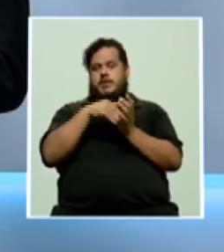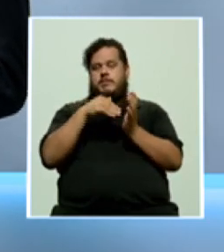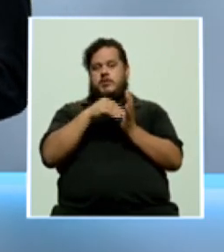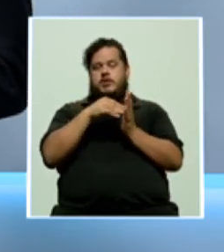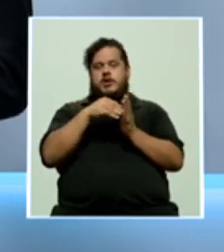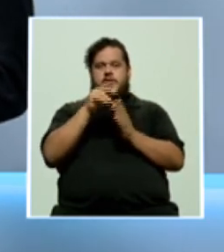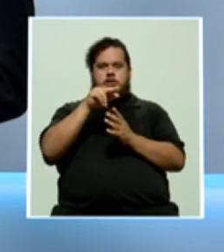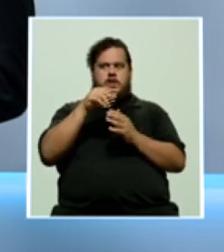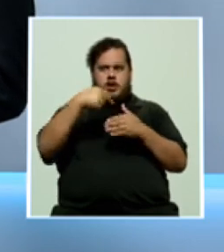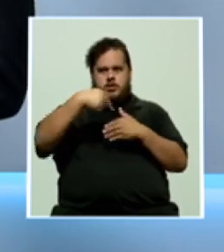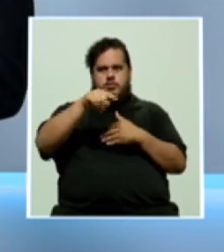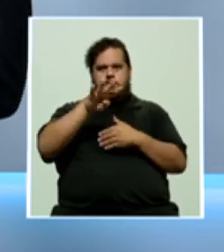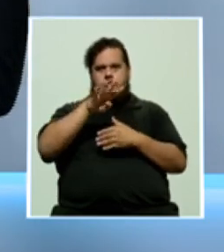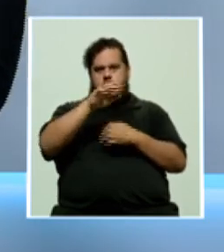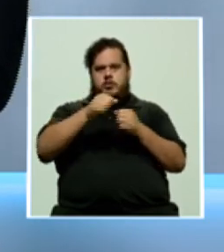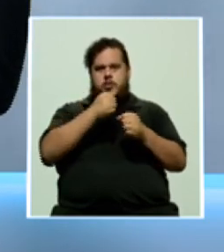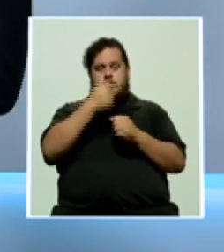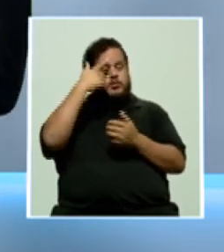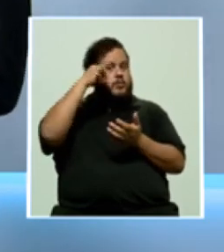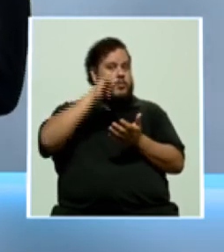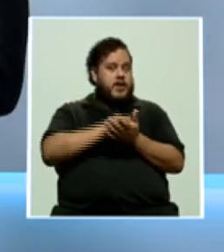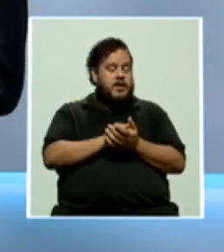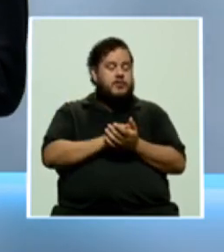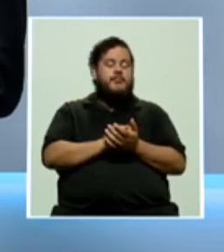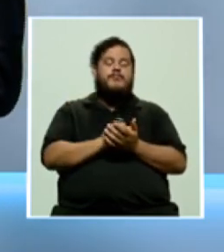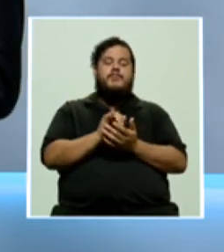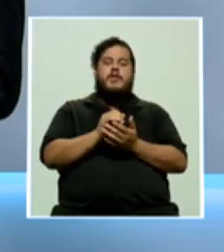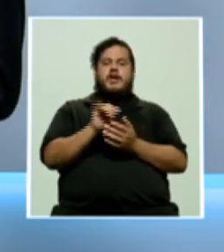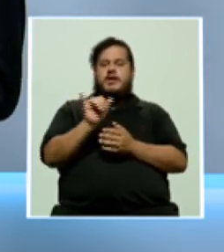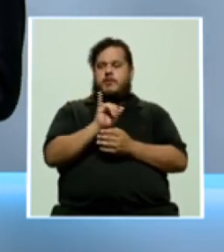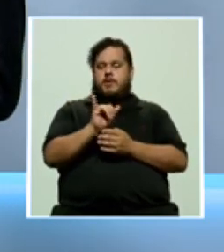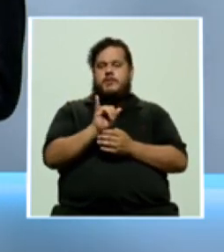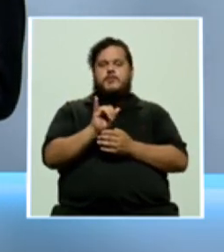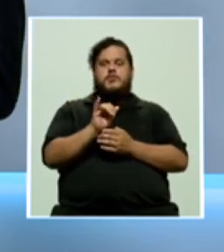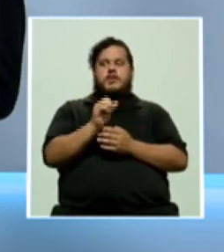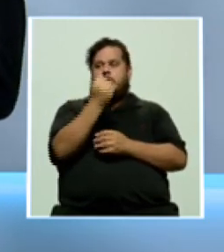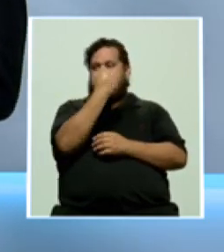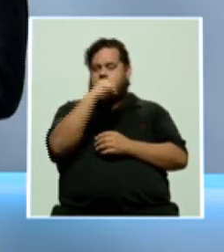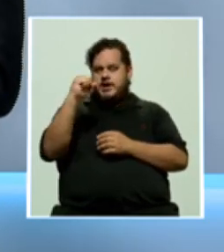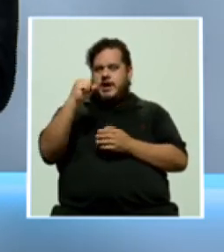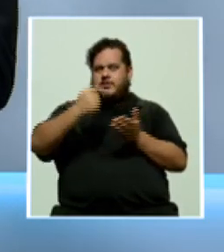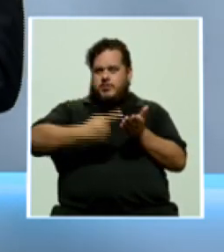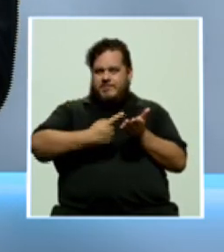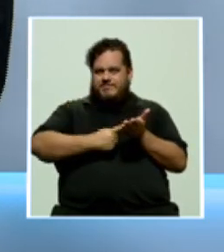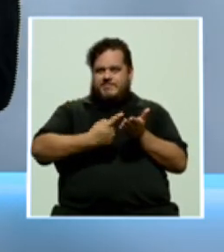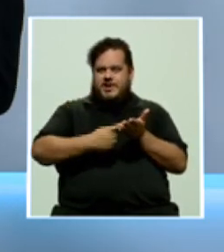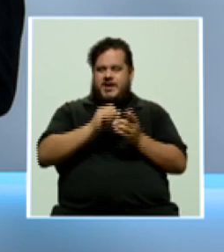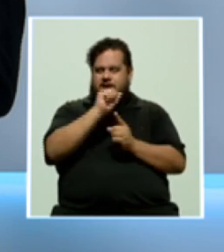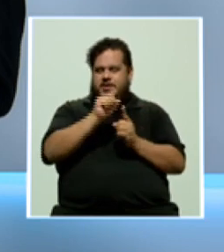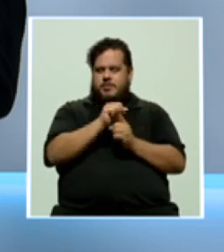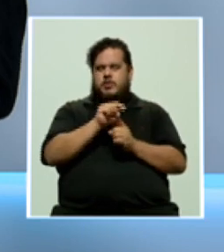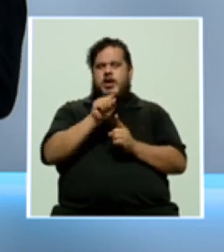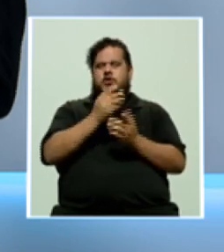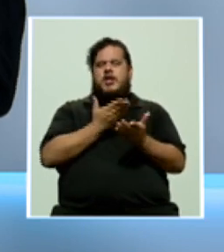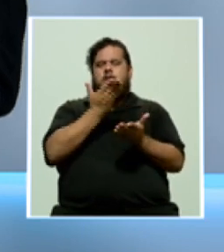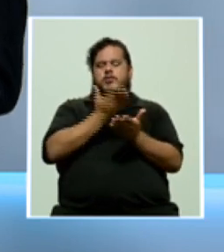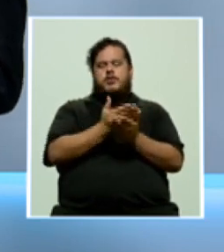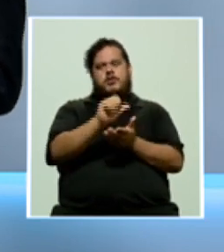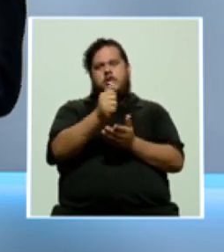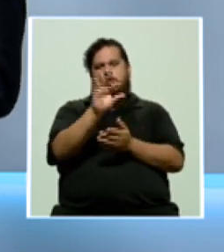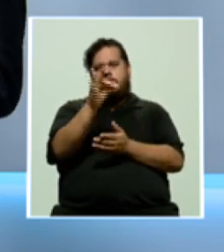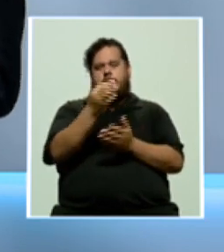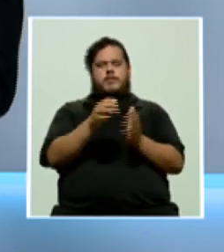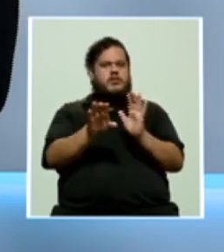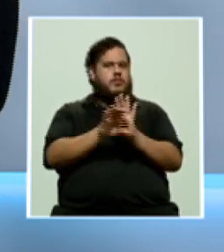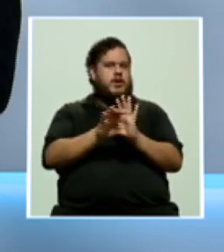en los próximos 4 años. Por eso también los sindicatos es que discrepan un poco de la situación. Ellos han más bien propuesto otras medidas,